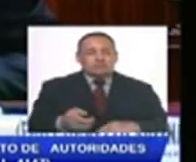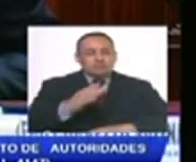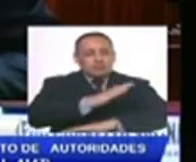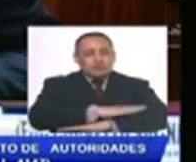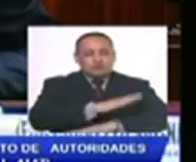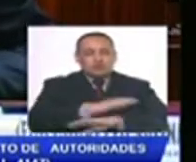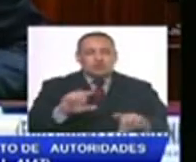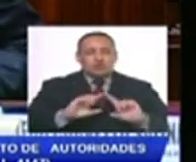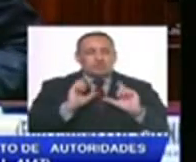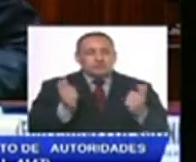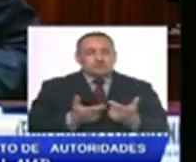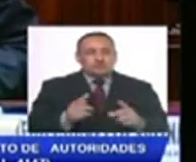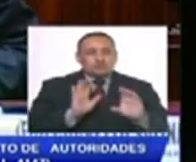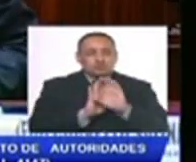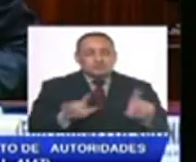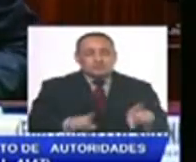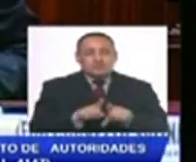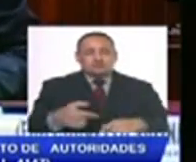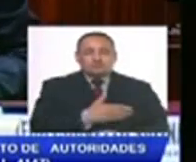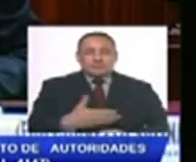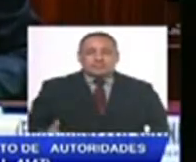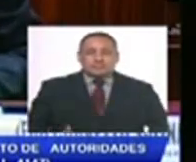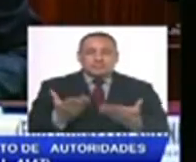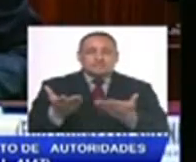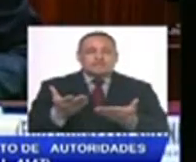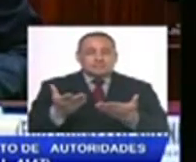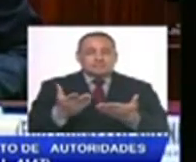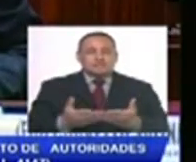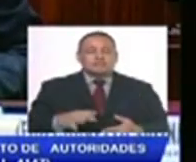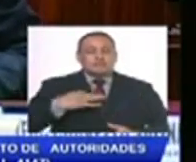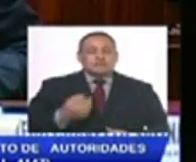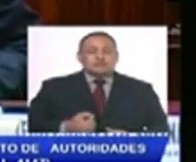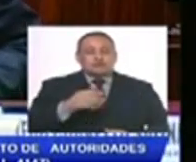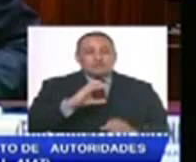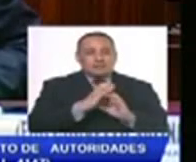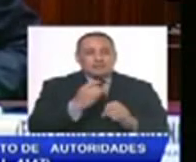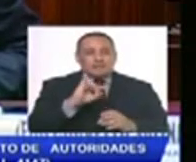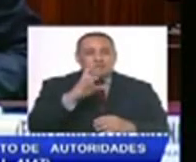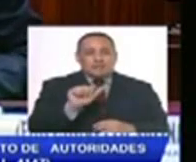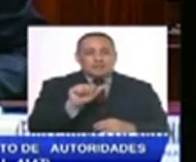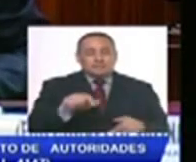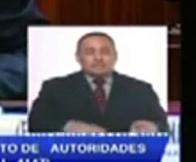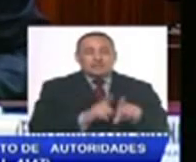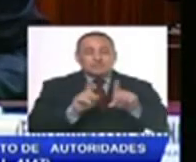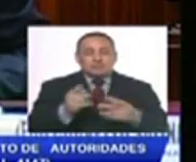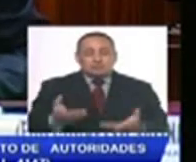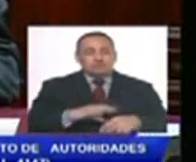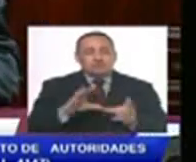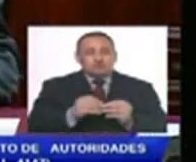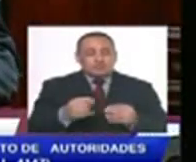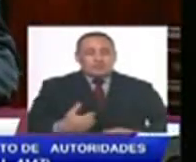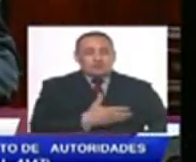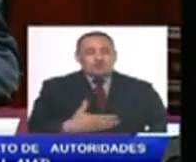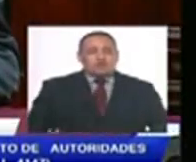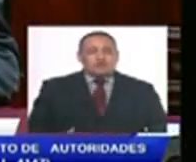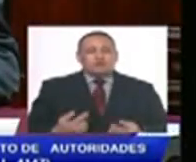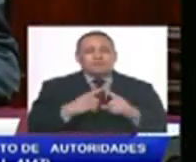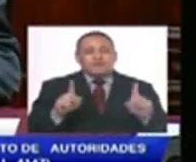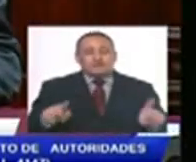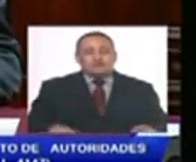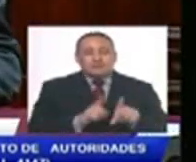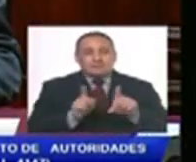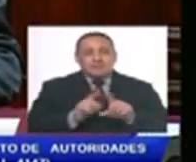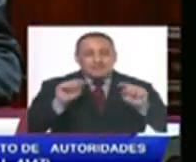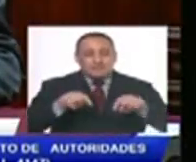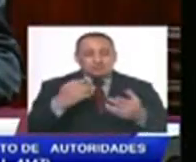del reglamento del Congreso, en contra del artículo 78 del reglamento del Parlamento. Esto